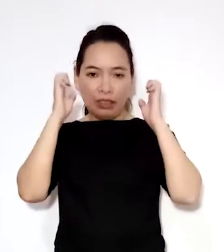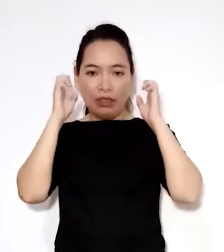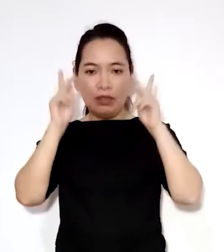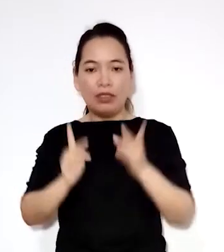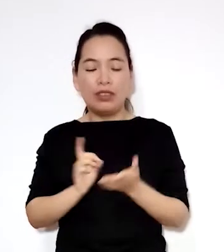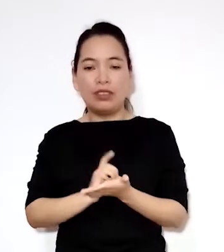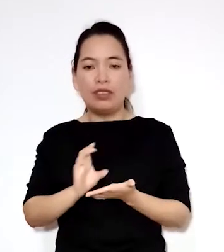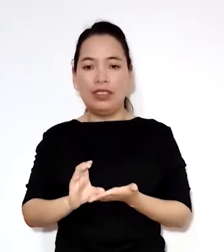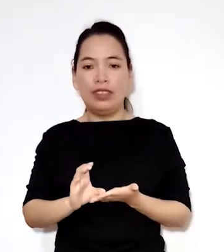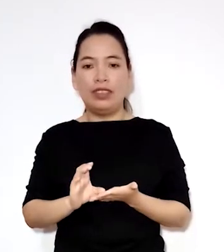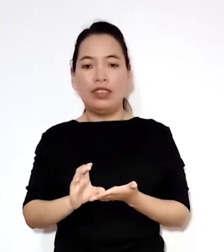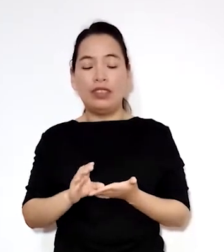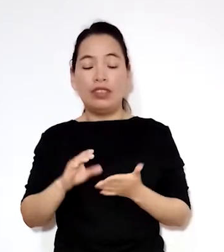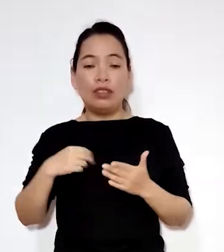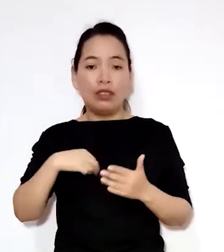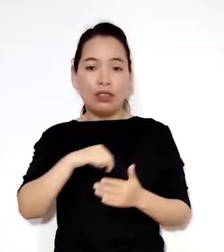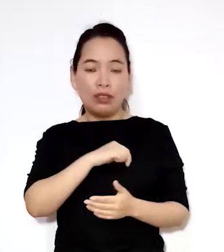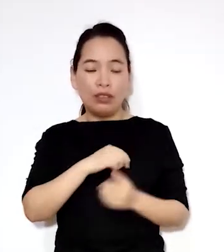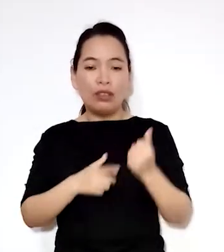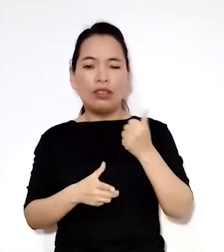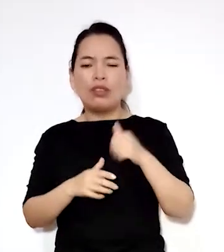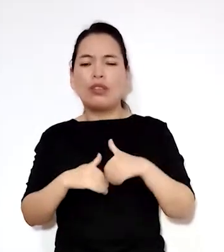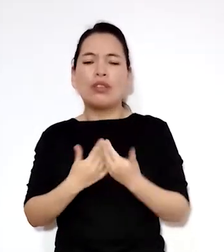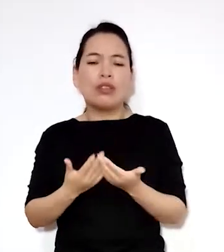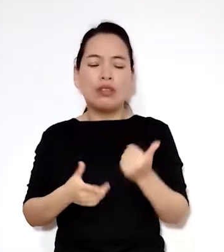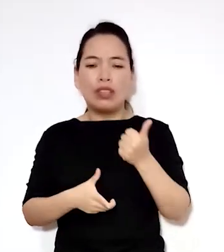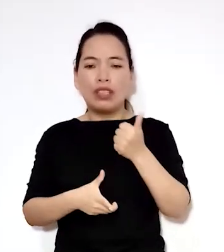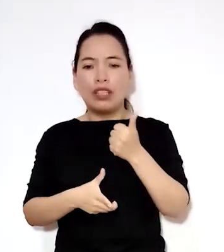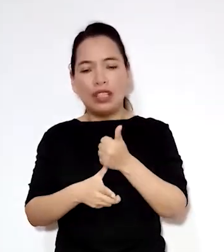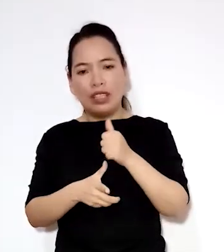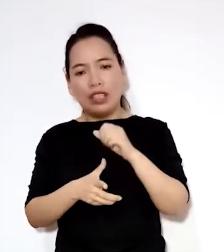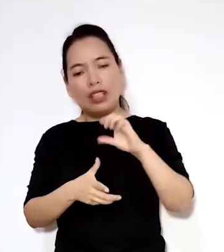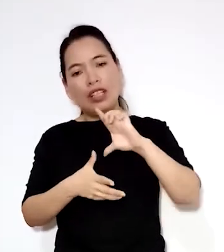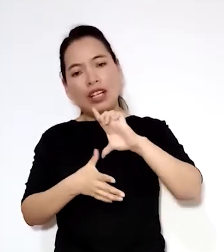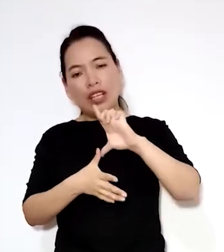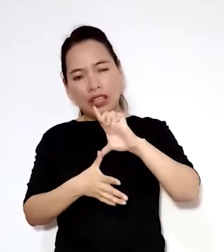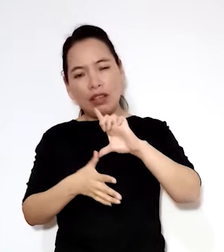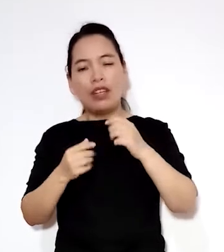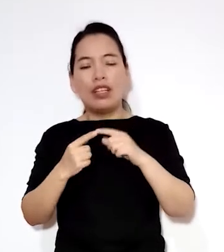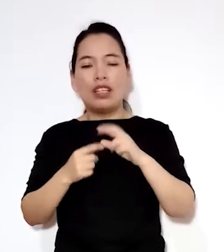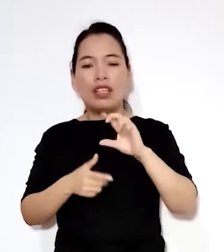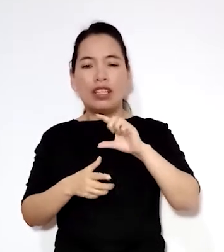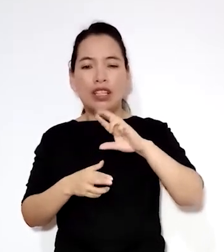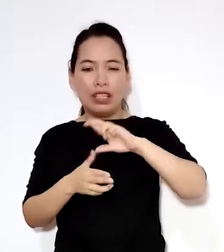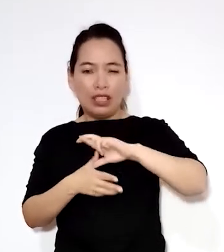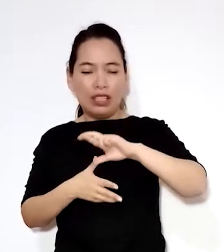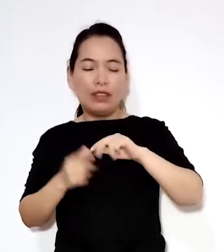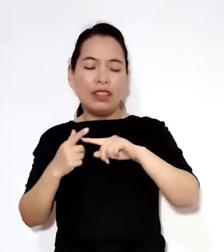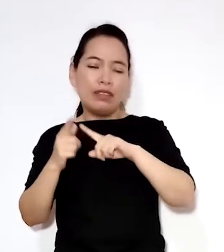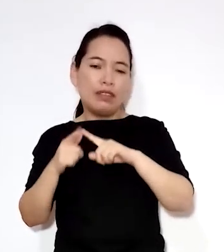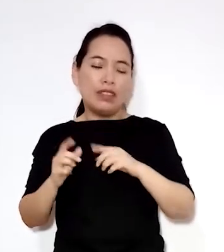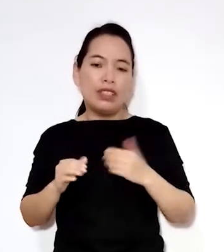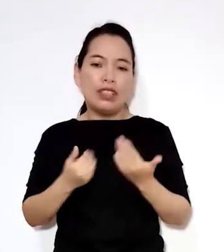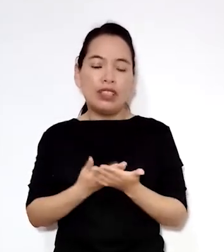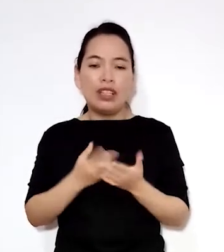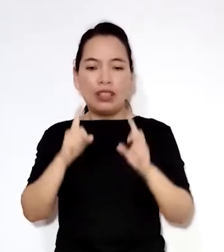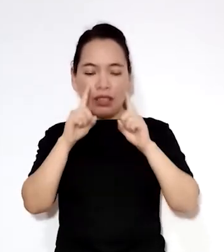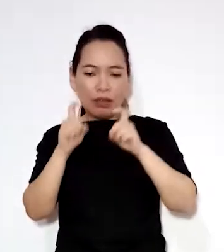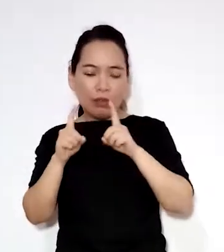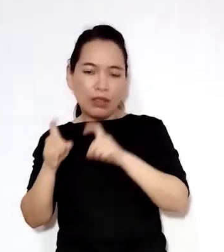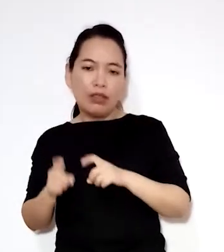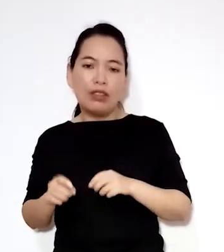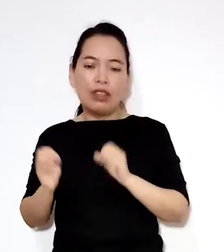con discapacidad, como estamos en América Latina y el Caribe, reflexiones y recomendaciones a partir